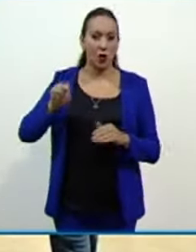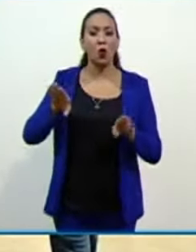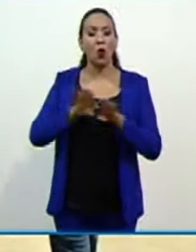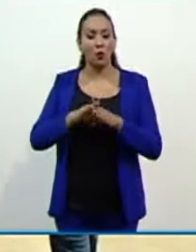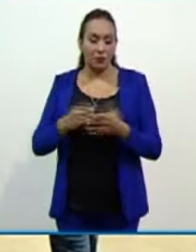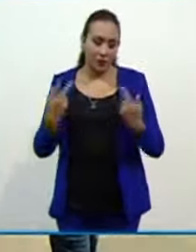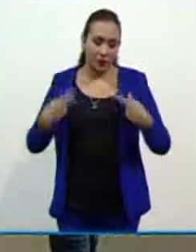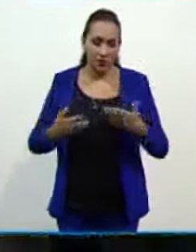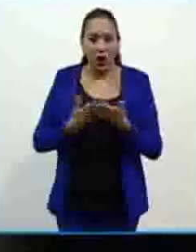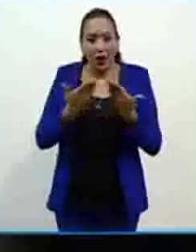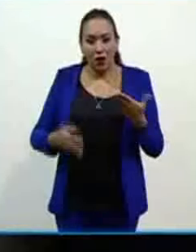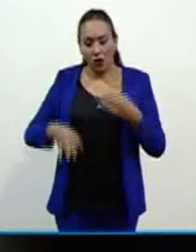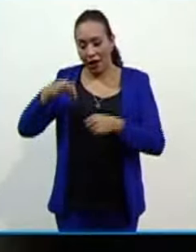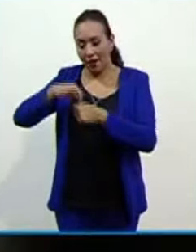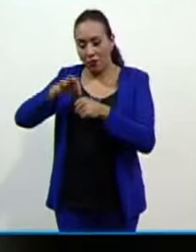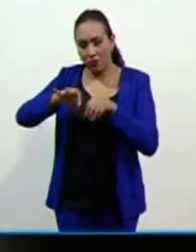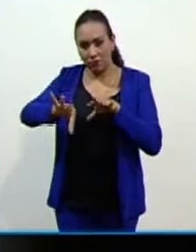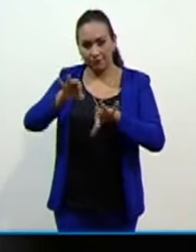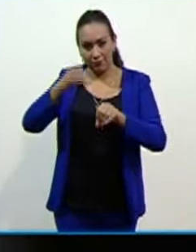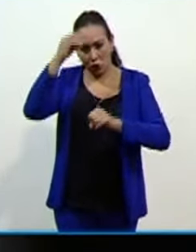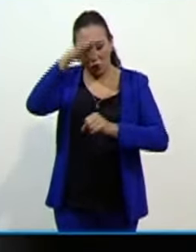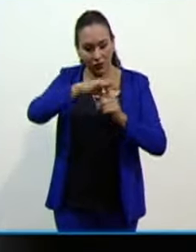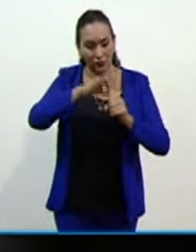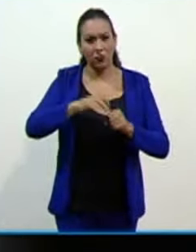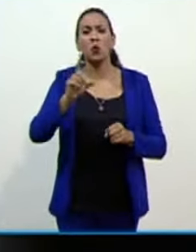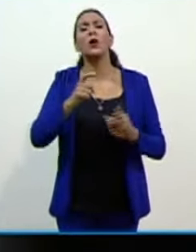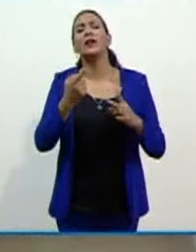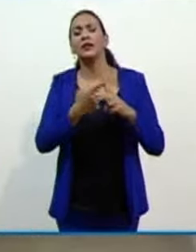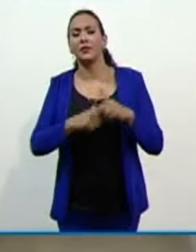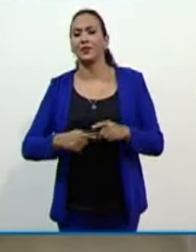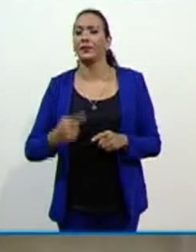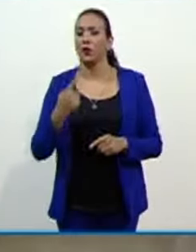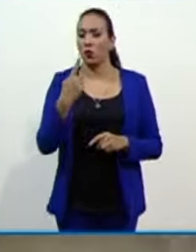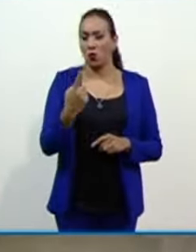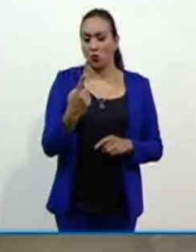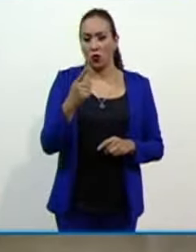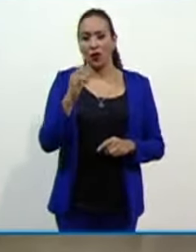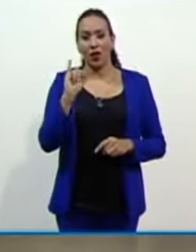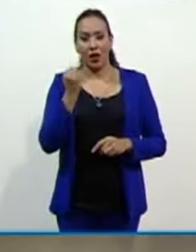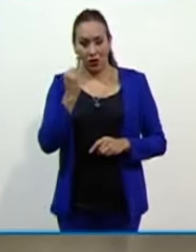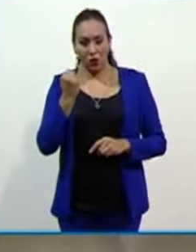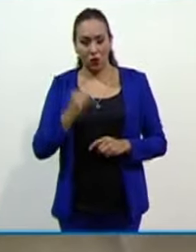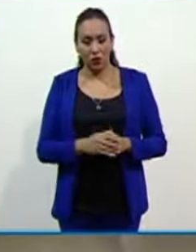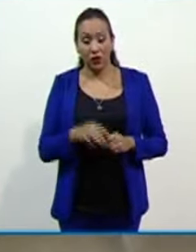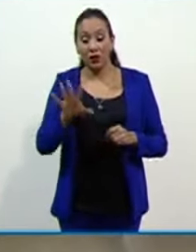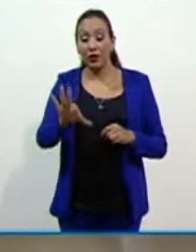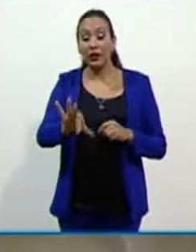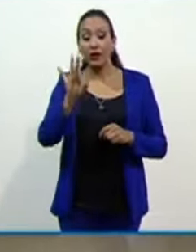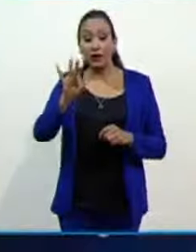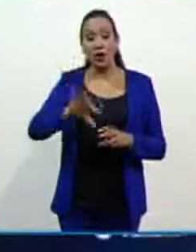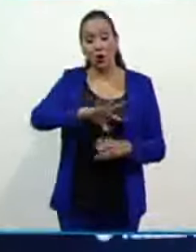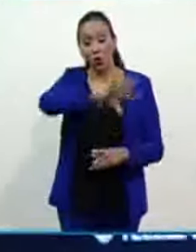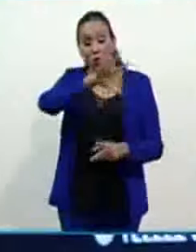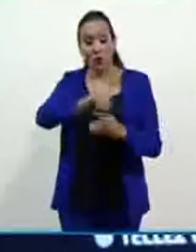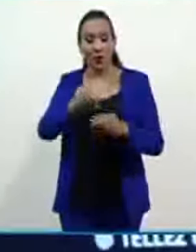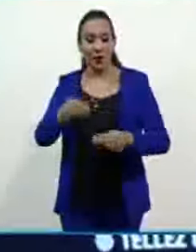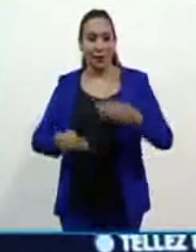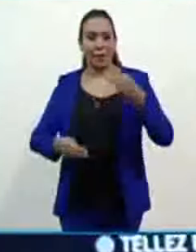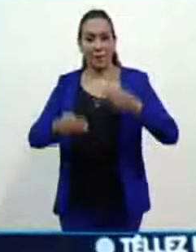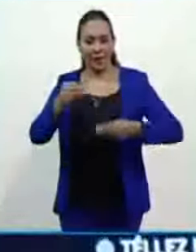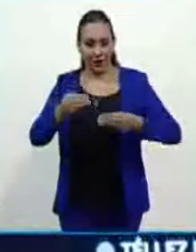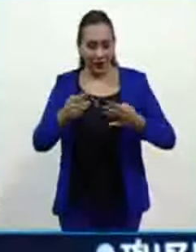popular. La elección extraordinaria será el primer domingo del próximo mes de junio para elegir a la totalidad de ministros